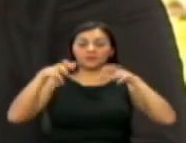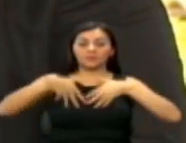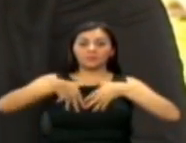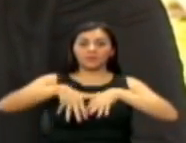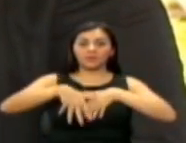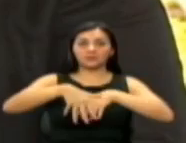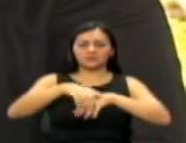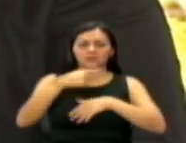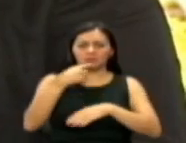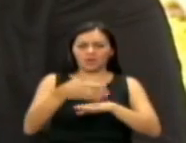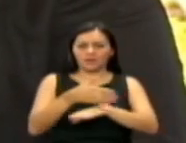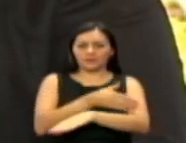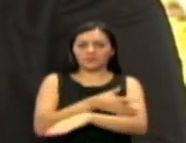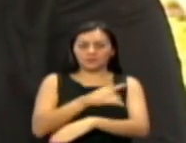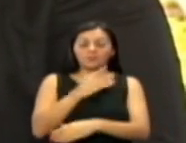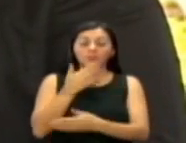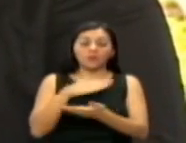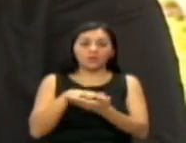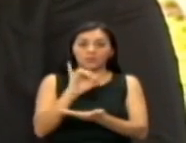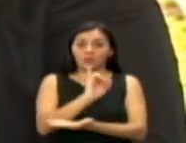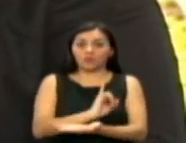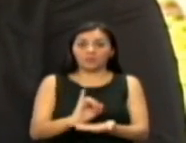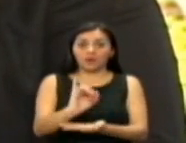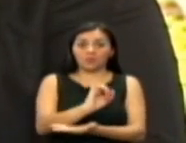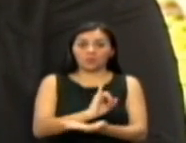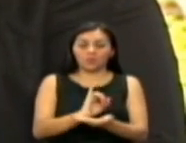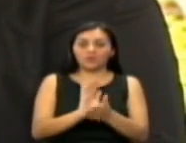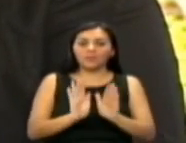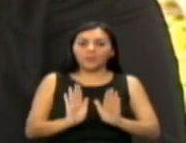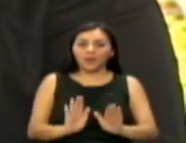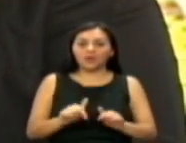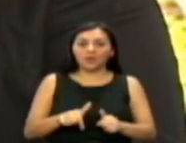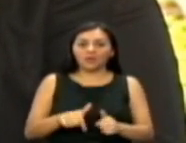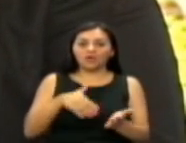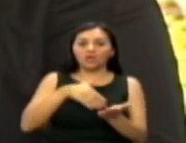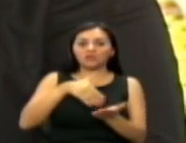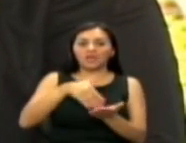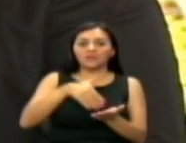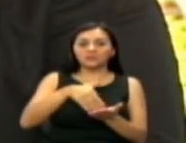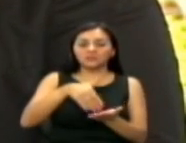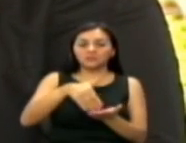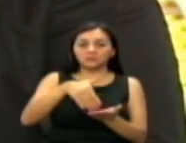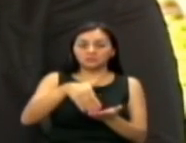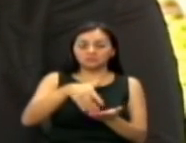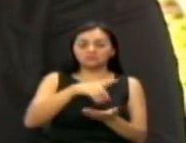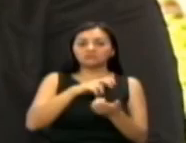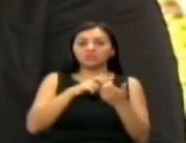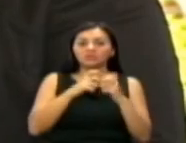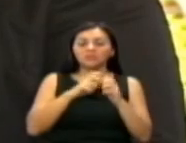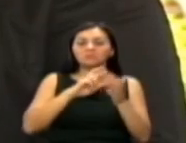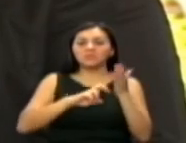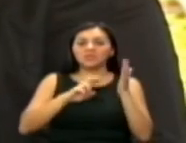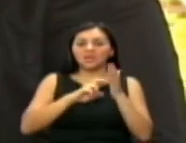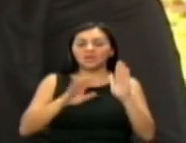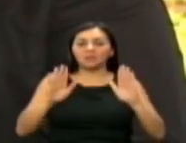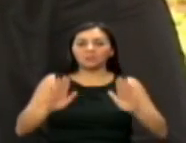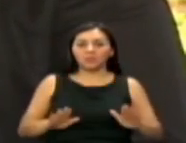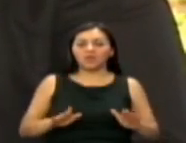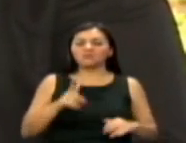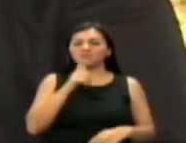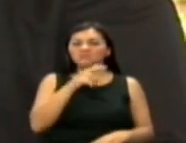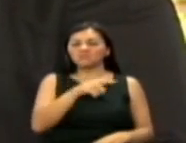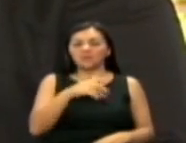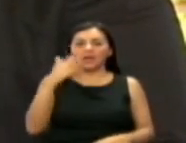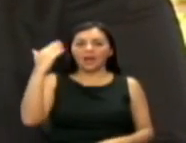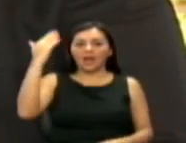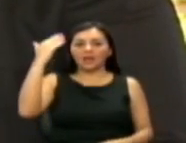usted señalaba que, por ejemplo, en Imbabura, una de las paralizaciones que se dio en Cotacachi había sido liderado por antimineros. Entre ellos se encontraba el